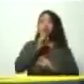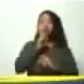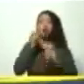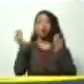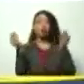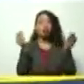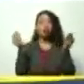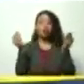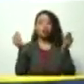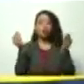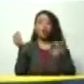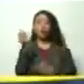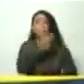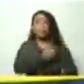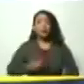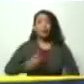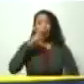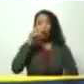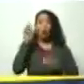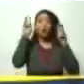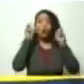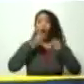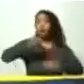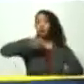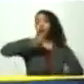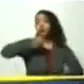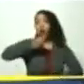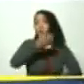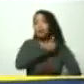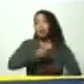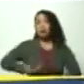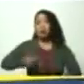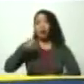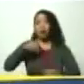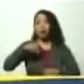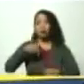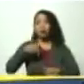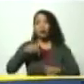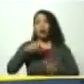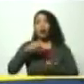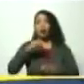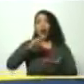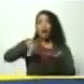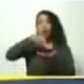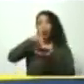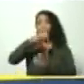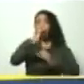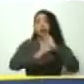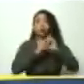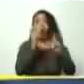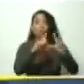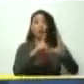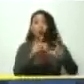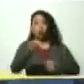Asiste el jefe de Estado a una nueva rueda de prensa con medios nacionales e internacionales.